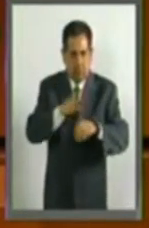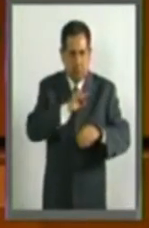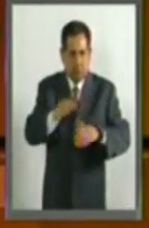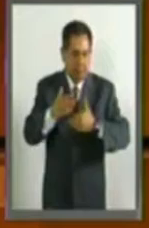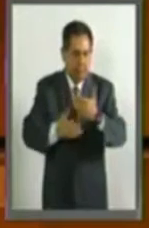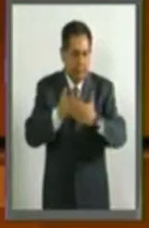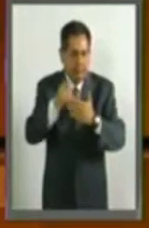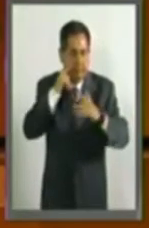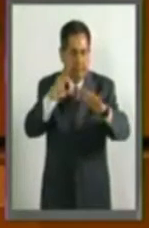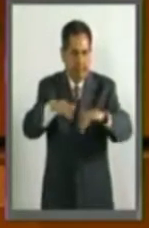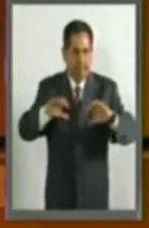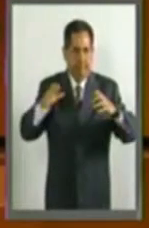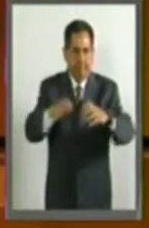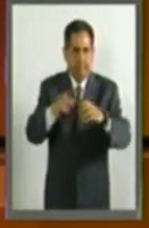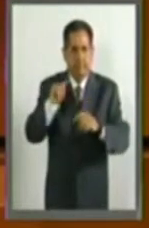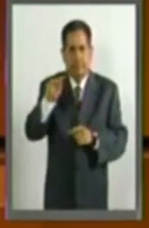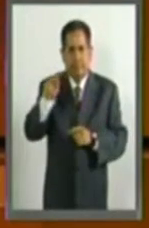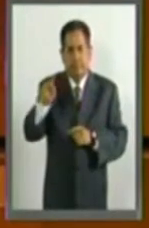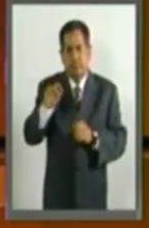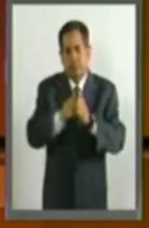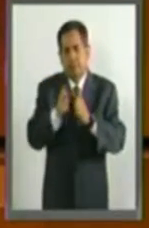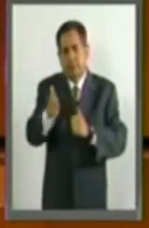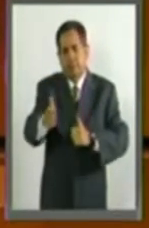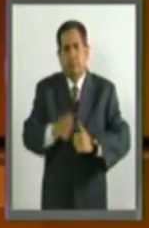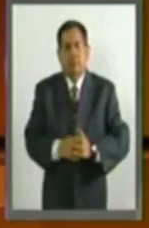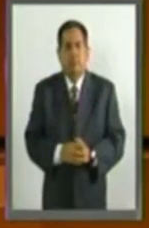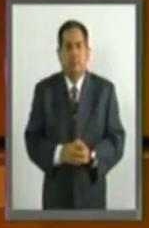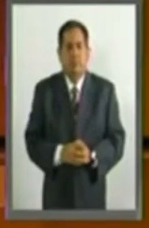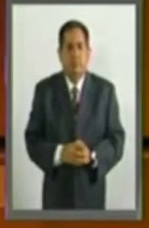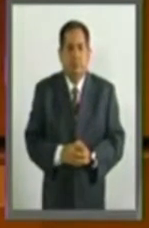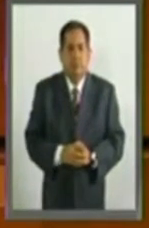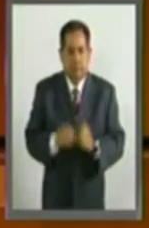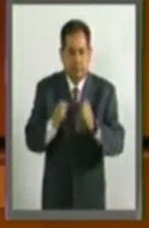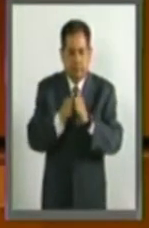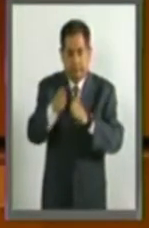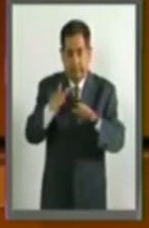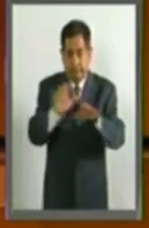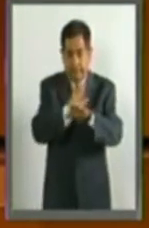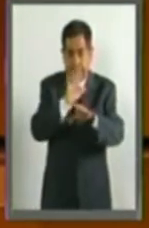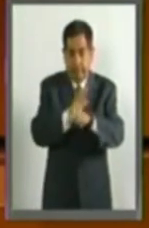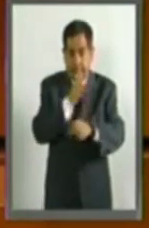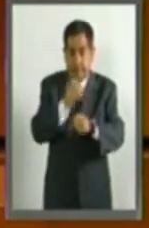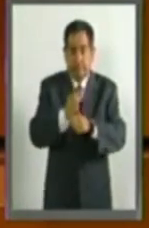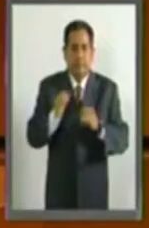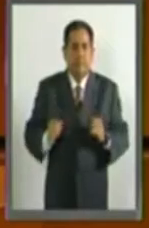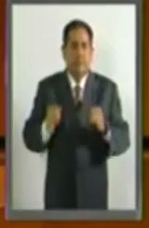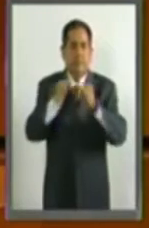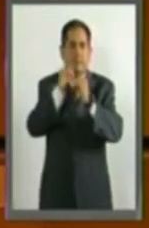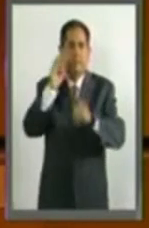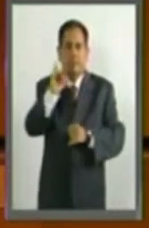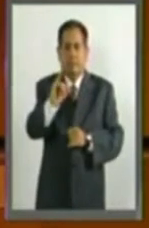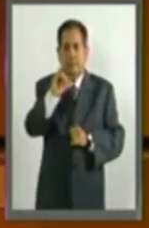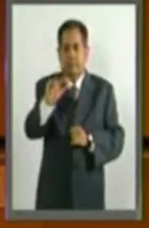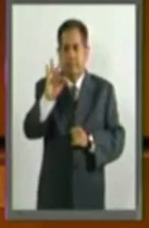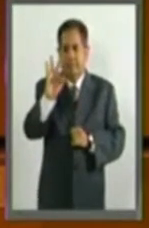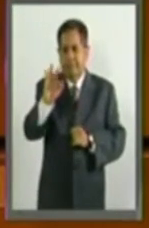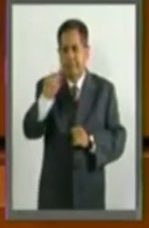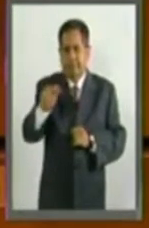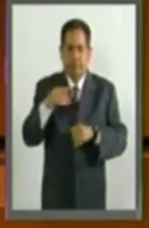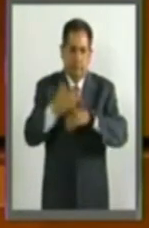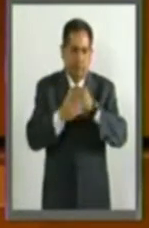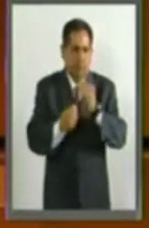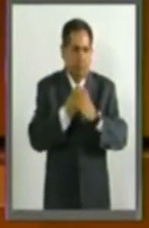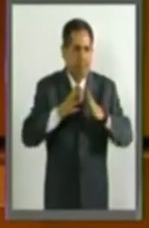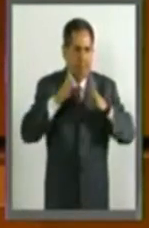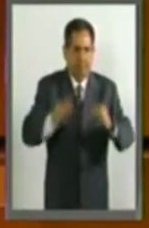llegar a la audiencia de la televisión de paga. A raíz de esta reforma se creó el Instituto Federal de Telecomunicaciones